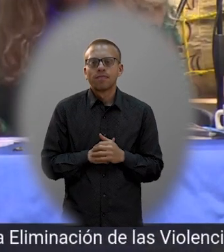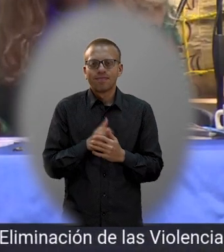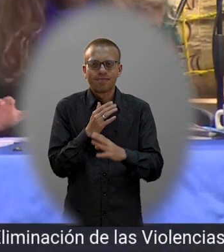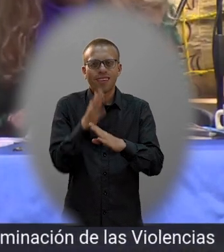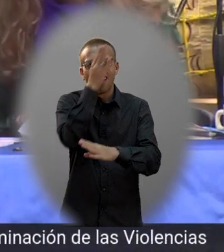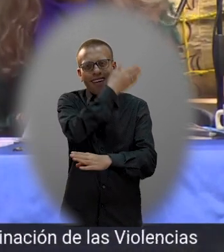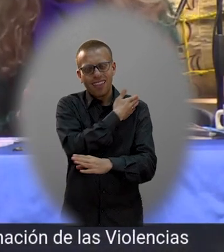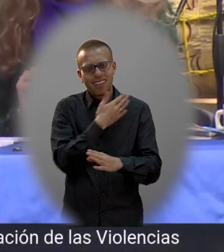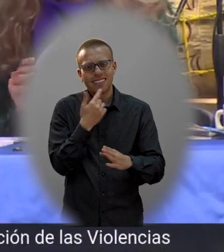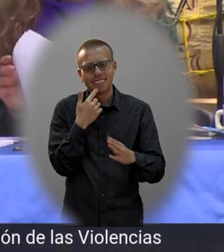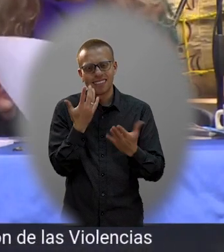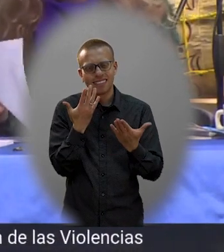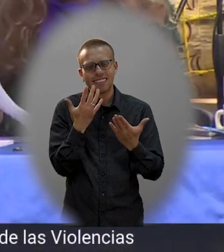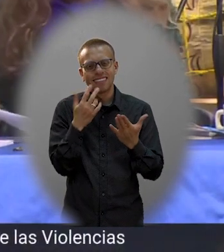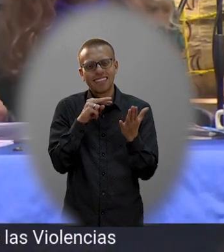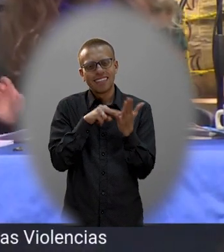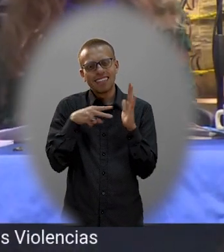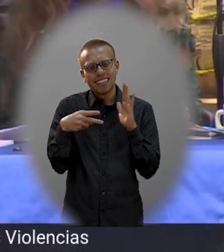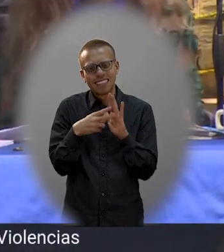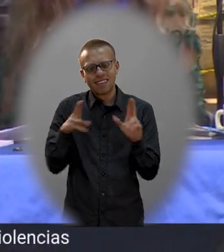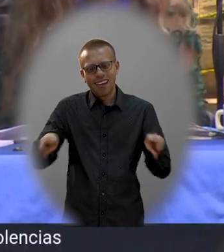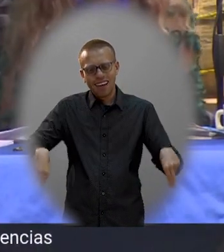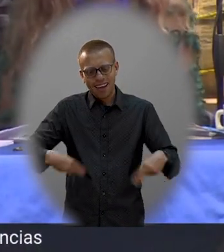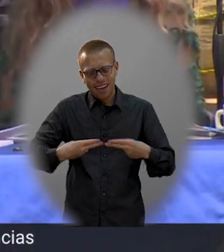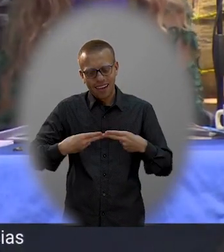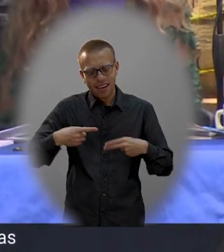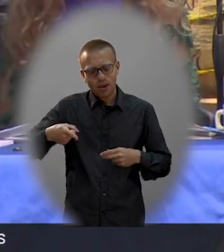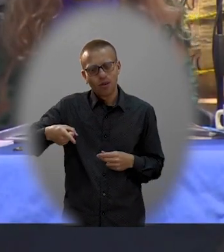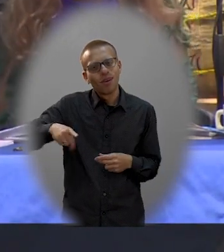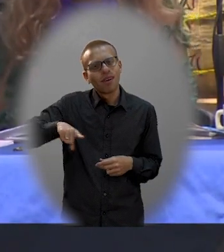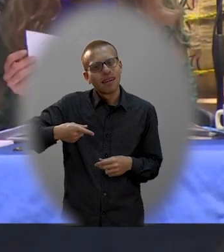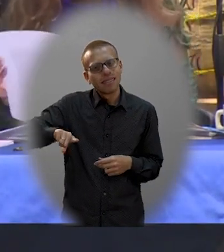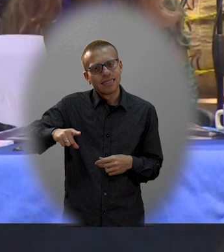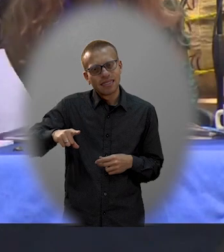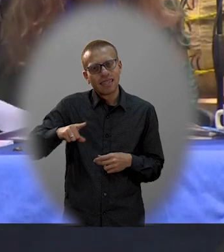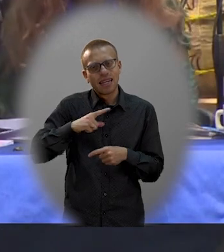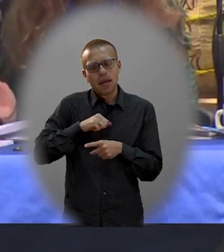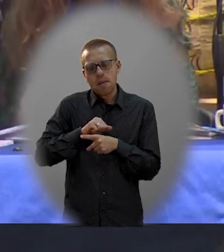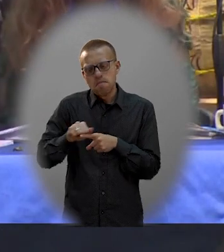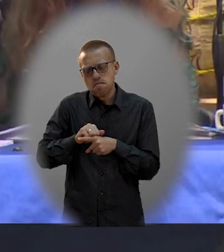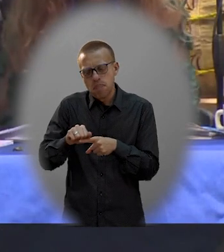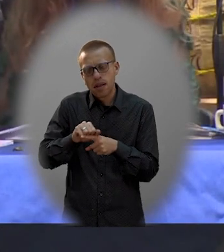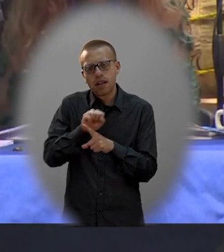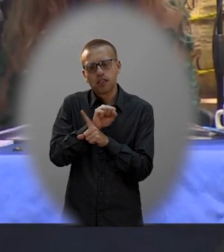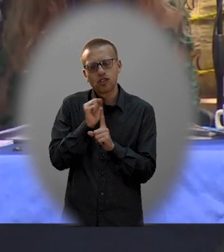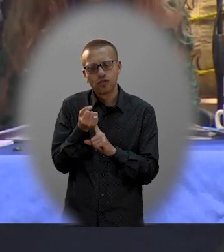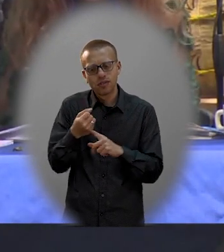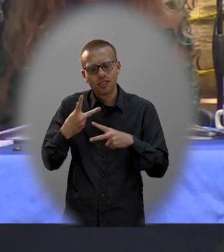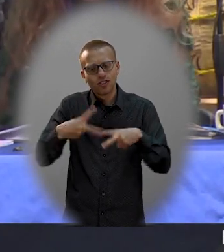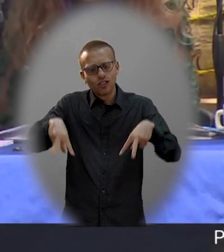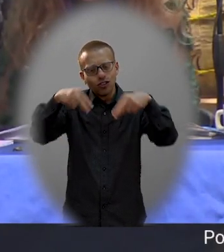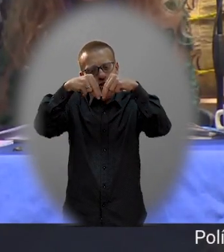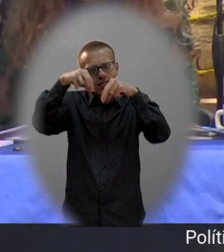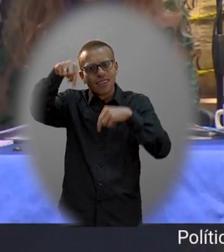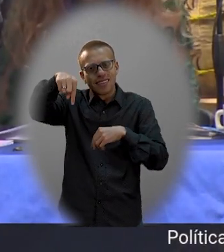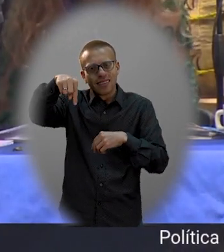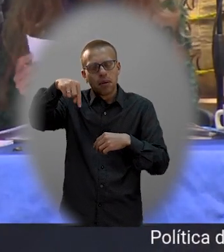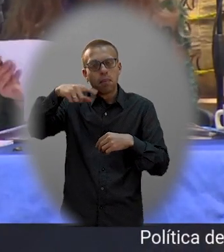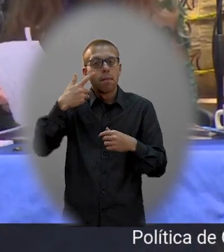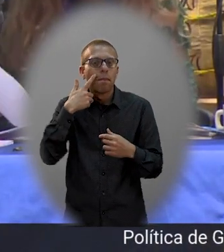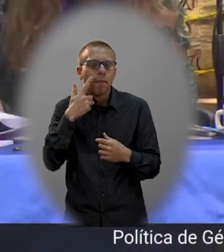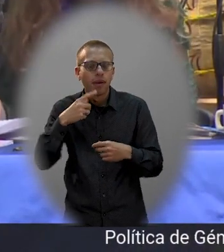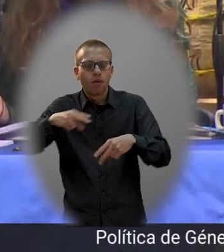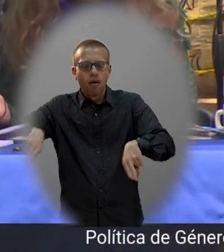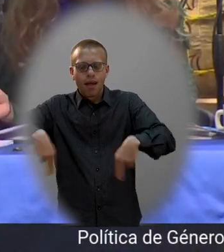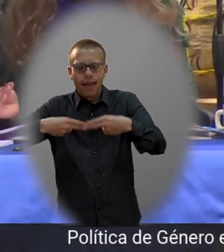comienzo, como ampliar la definición del género, no solo como el hecho de estas prácticas sociales que se le determinan a cada persona, sino el género también como